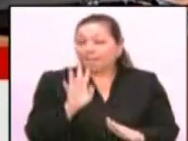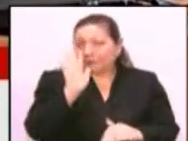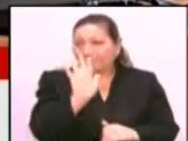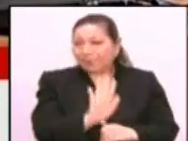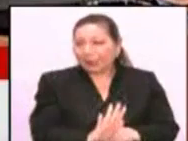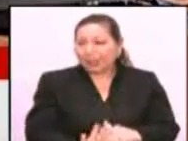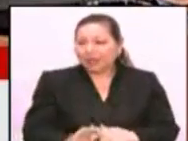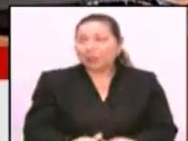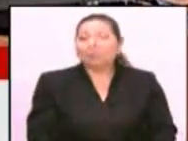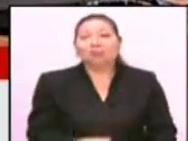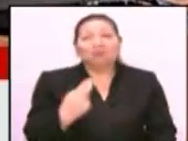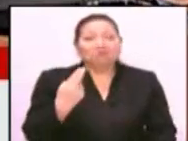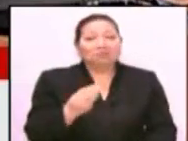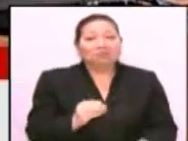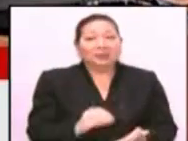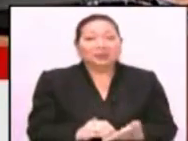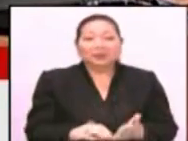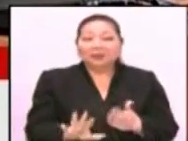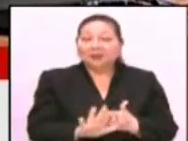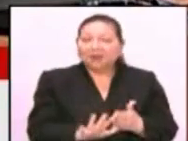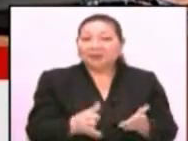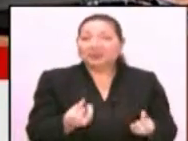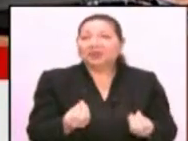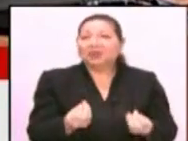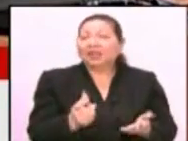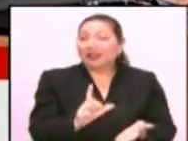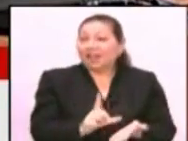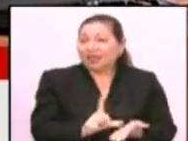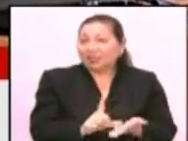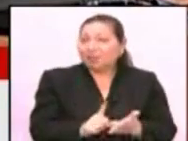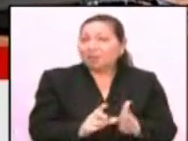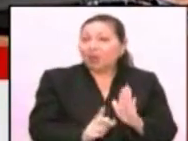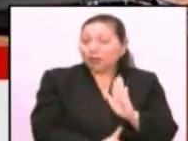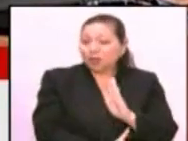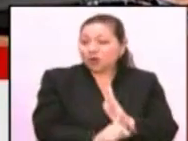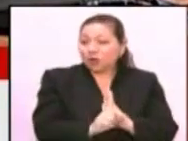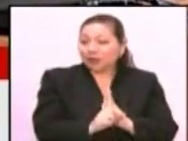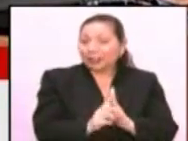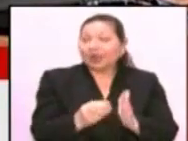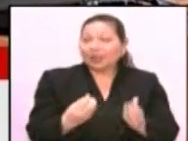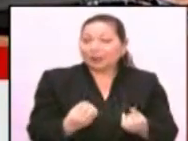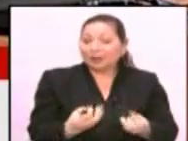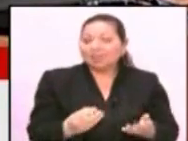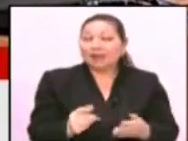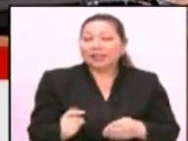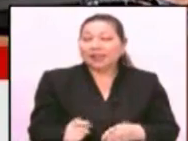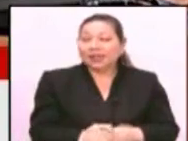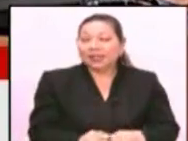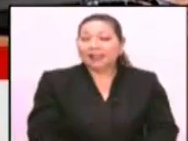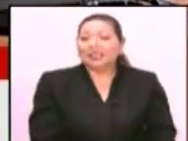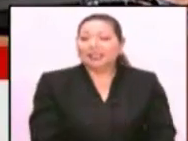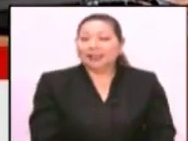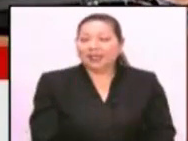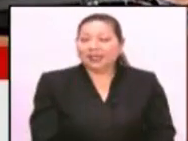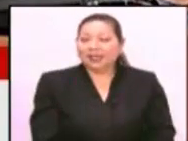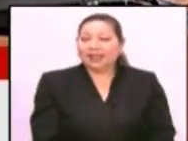nacional, por obvias razones y por mayor población, Lima y la zona norte tienen la mayor cantidad de talleres.